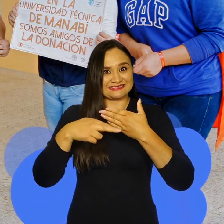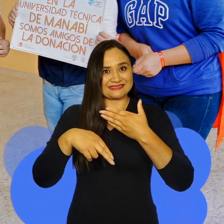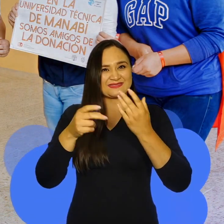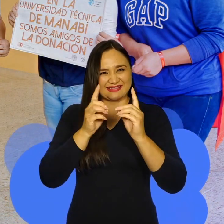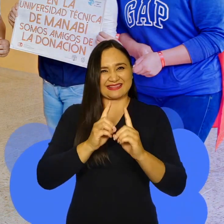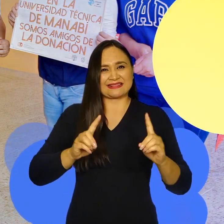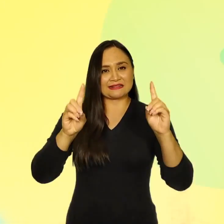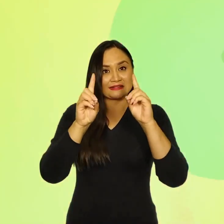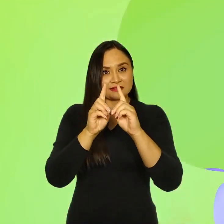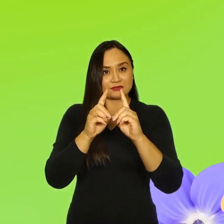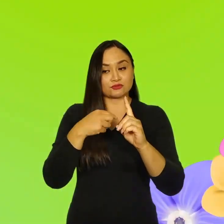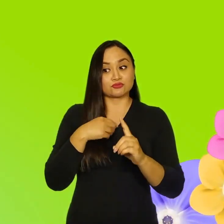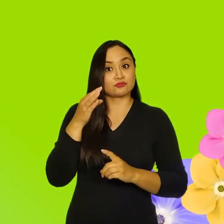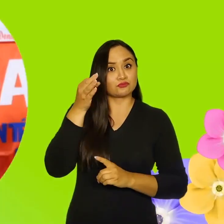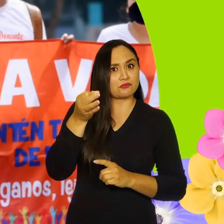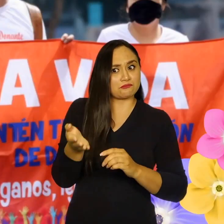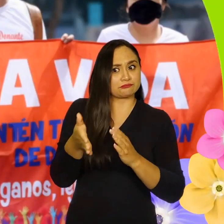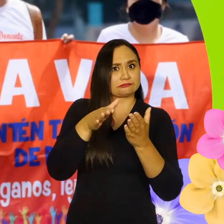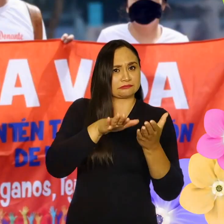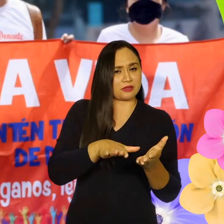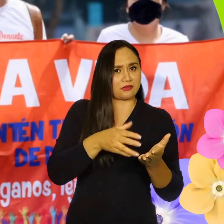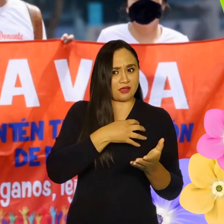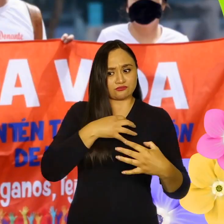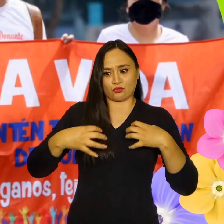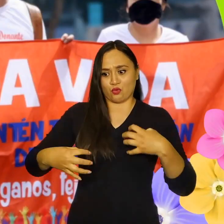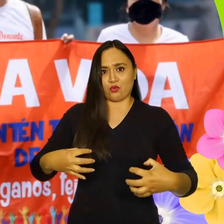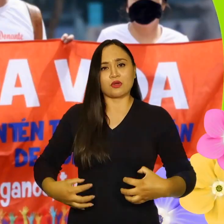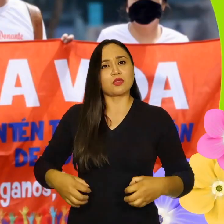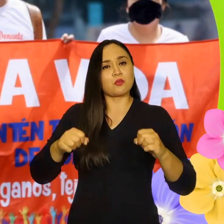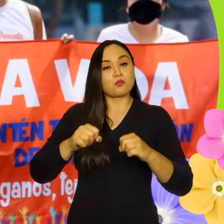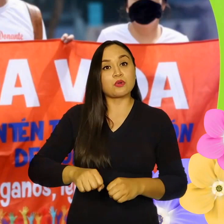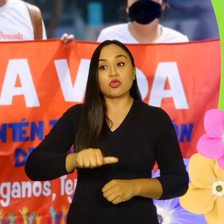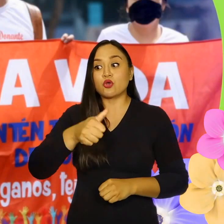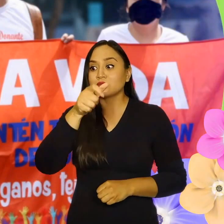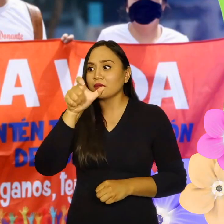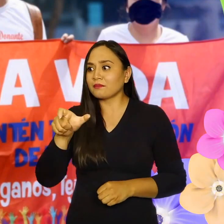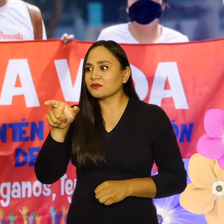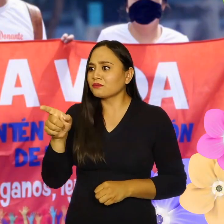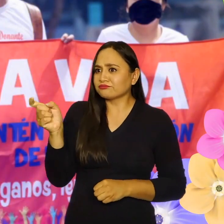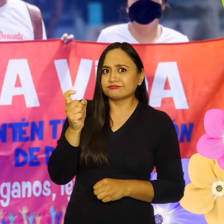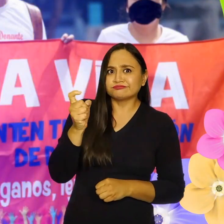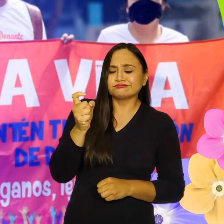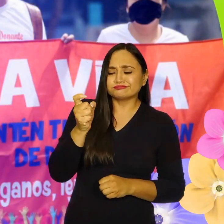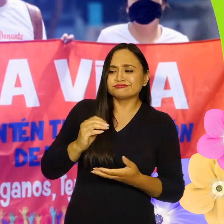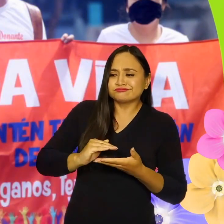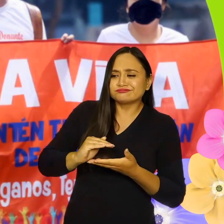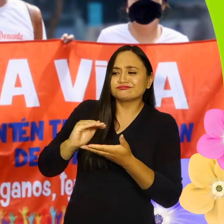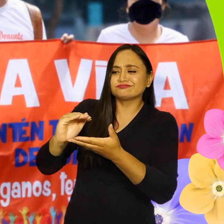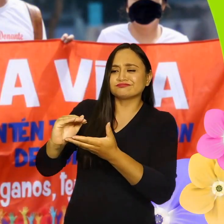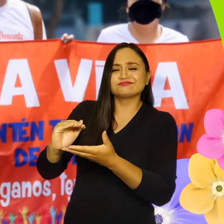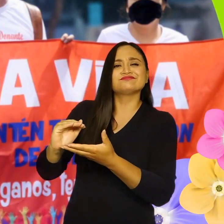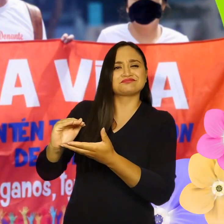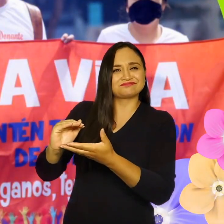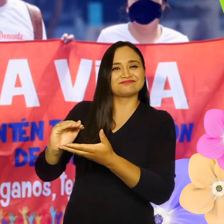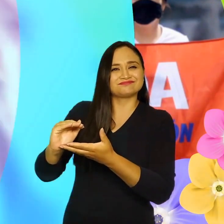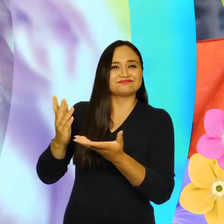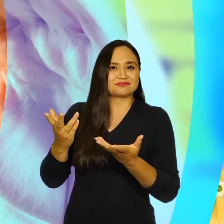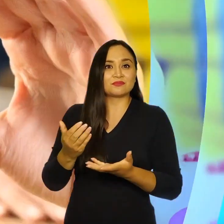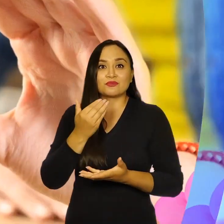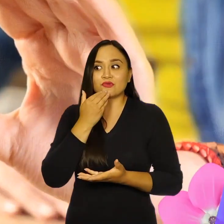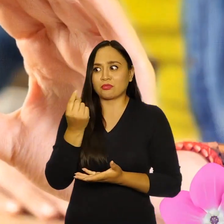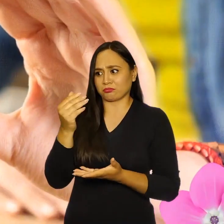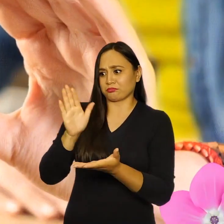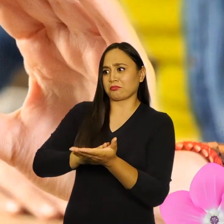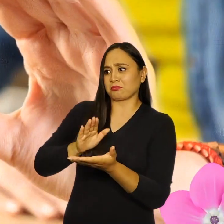civil que al fallecer nuestros órganos y tejidos puedan ser donados a las personas que los necesiten sin